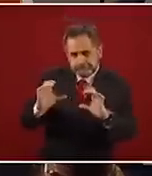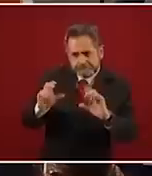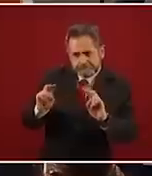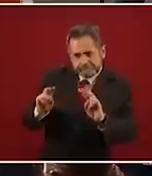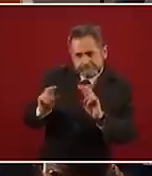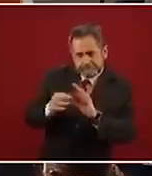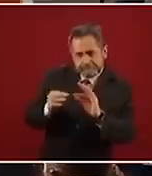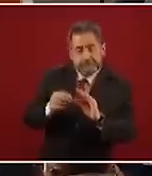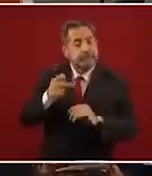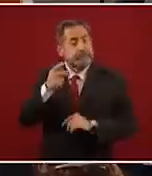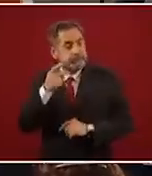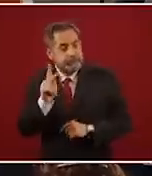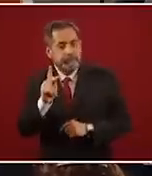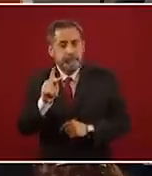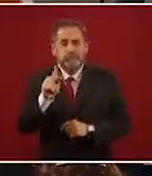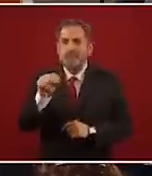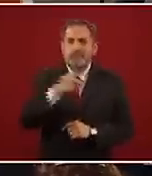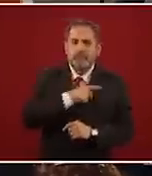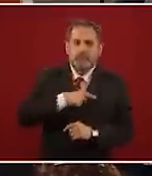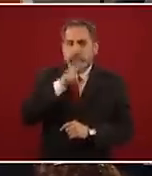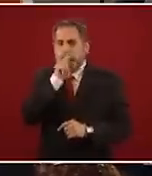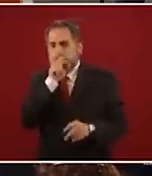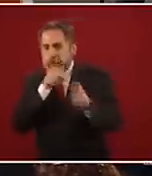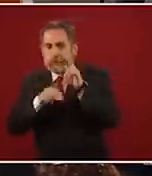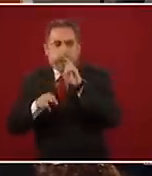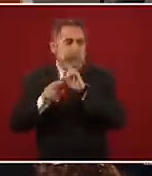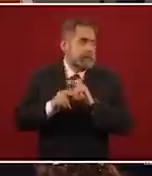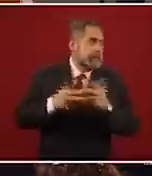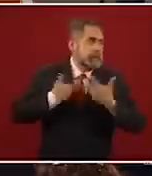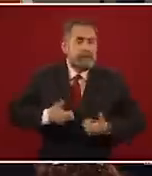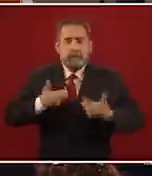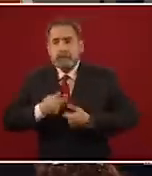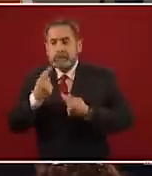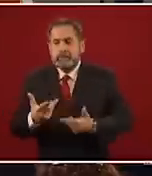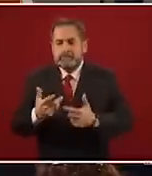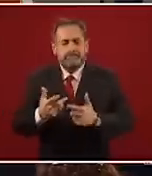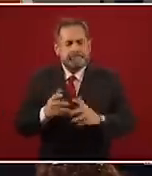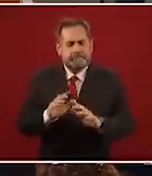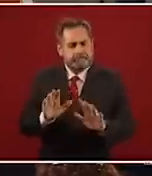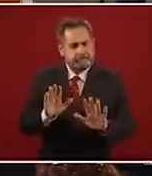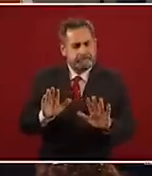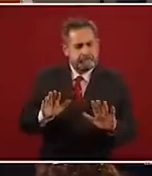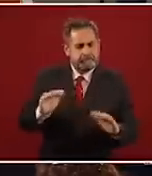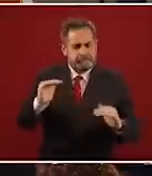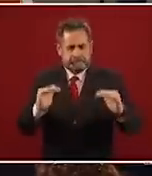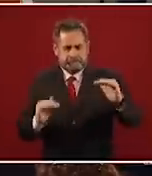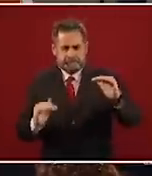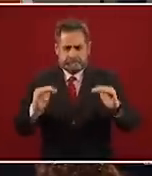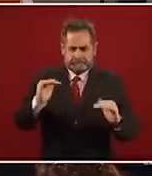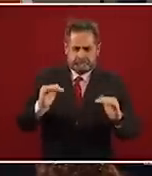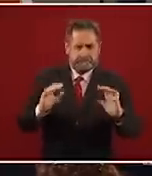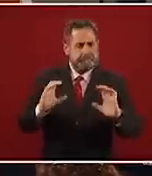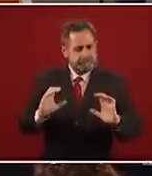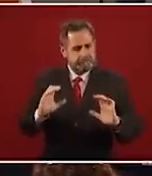Pero eso no quiere decir angustiarse de más, preocuparse de más. Es decir, hay que mantener un cuidadoso balance entre saber que hay